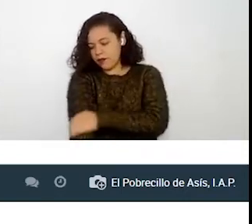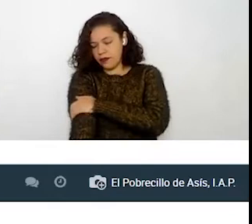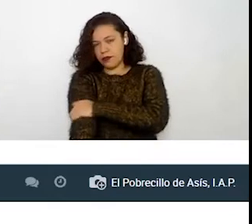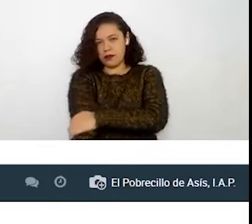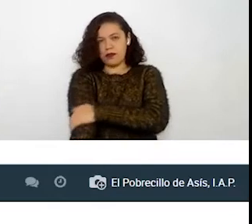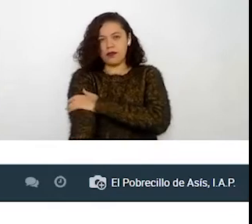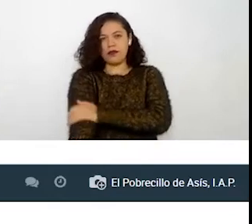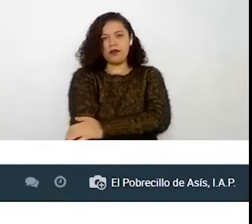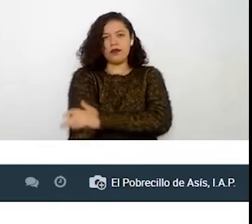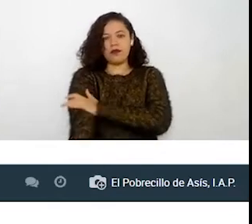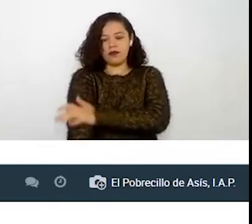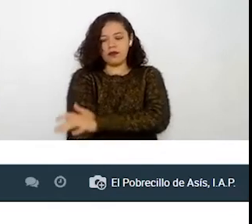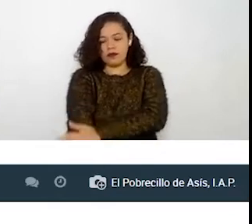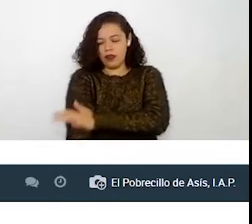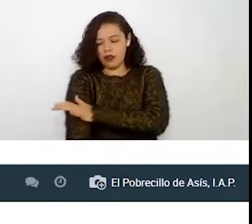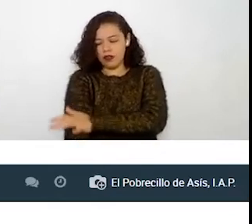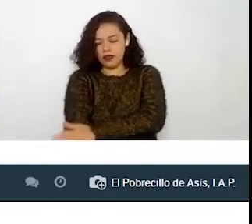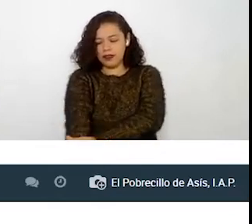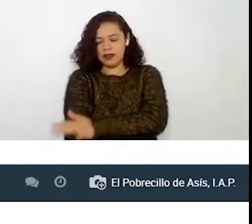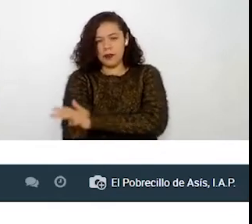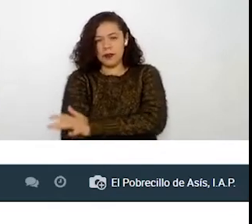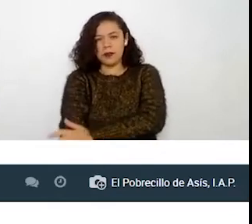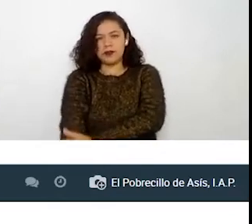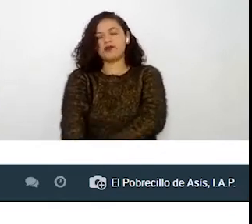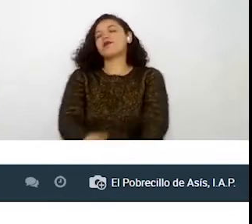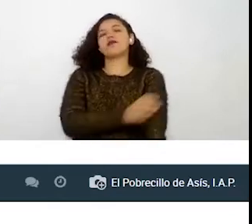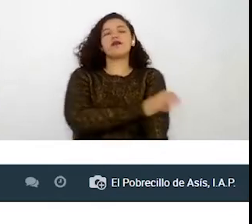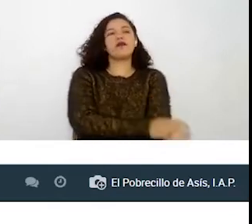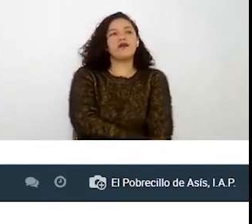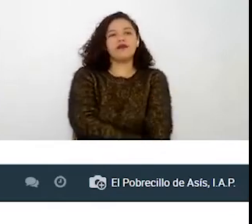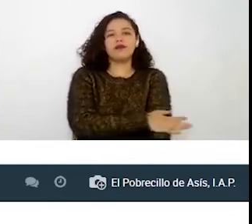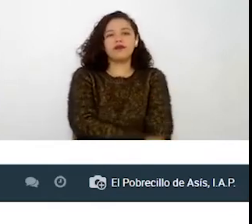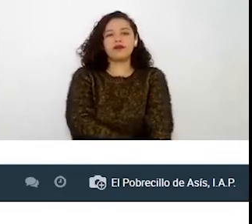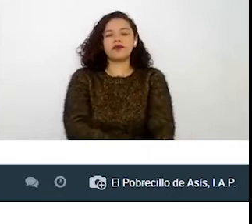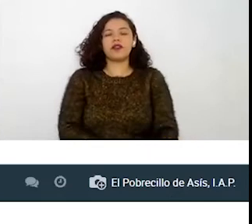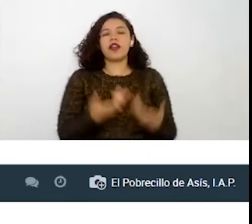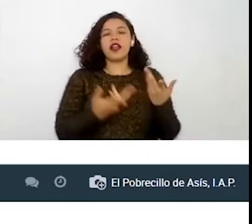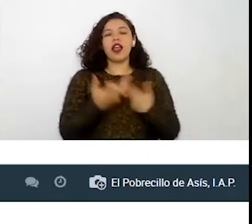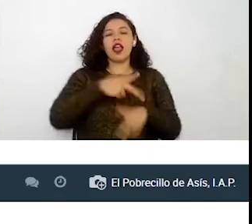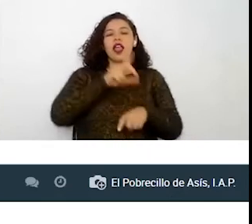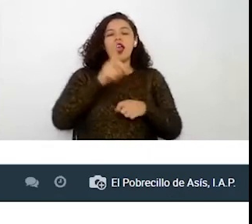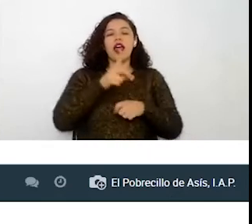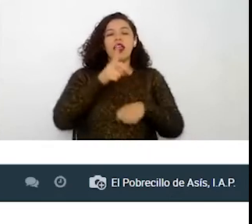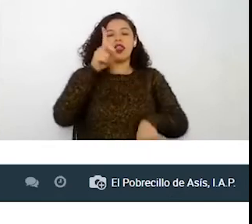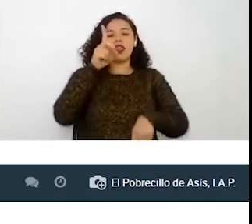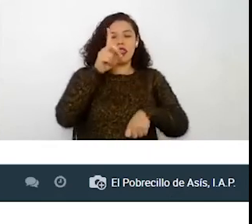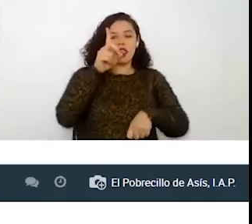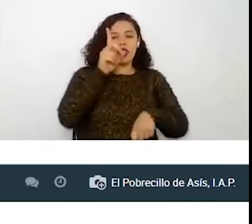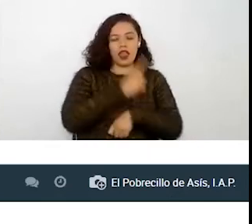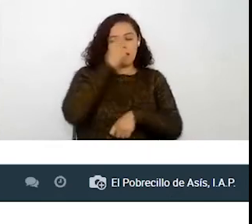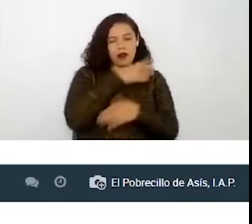y vamos a esa esta unidad pues se calcula por sesión y por número de sesiones al mes probablemente